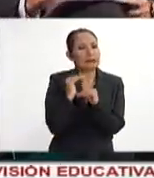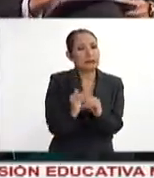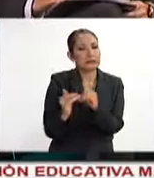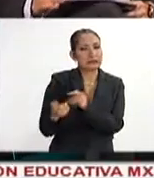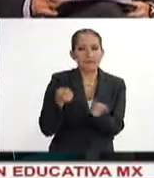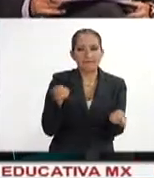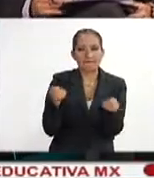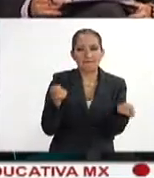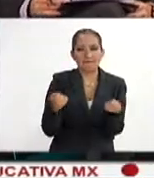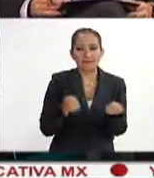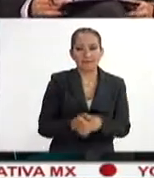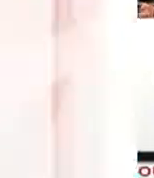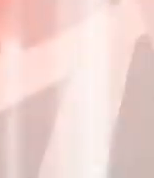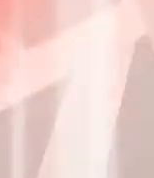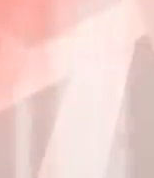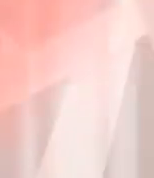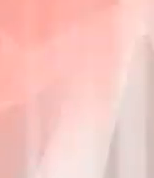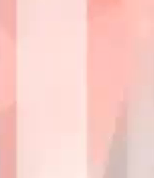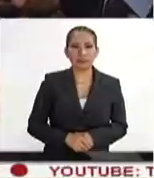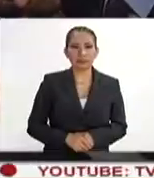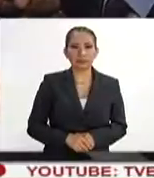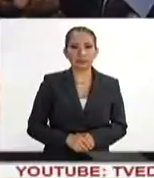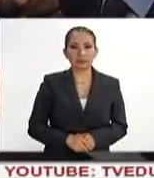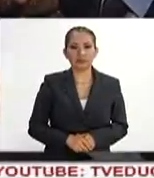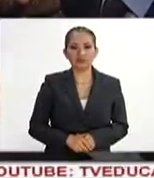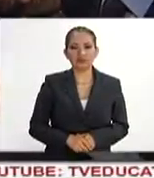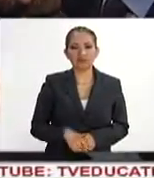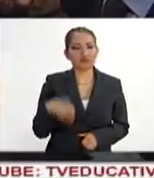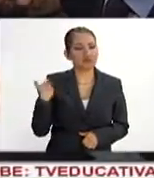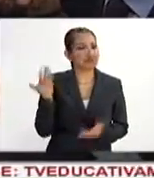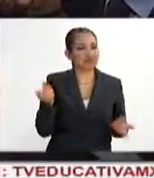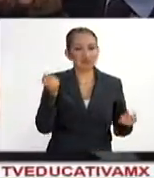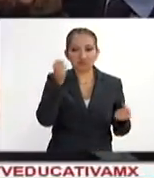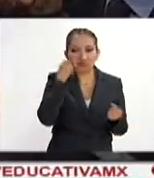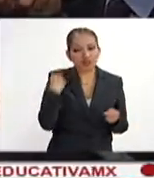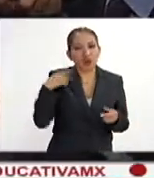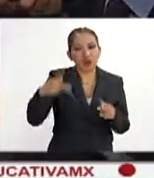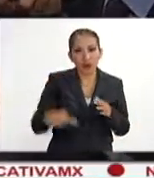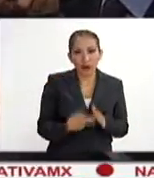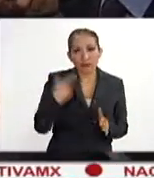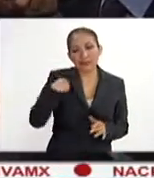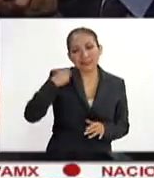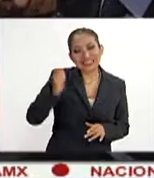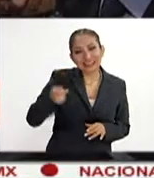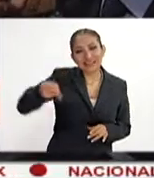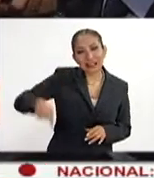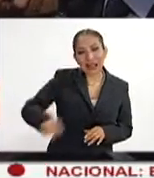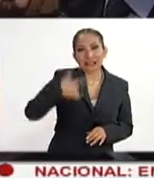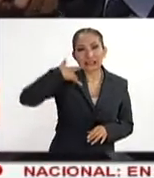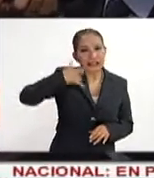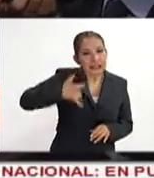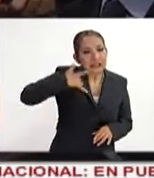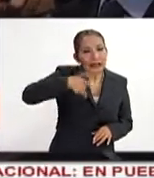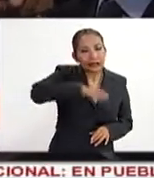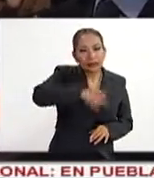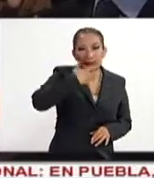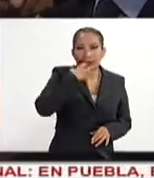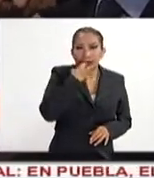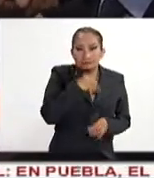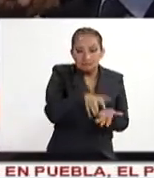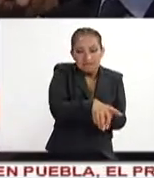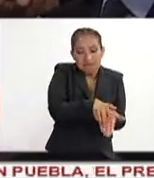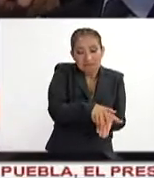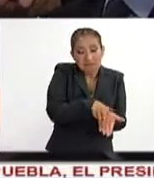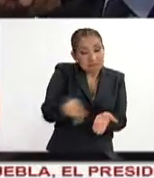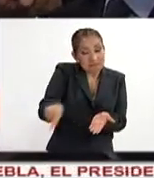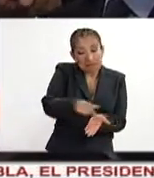y austeridad. De todas maneras, de nueva cuenta, pues implicará un esfuerzo de austeridad, un esfuerzo